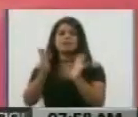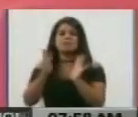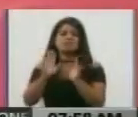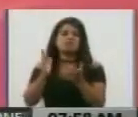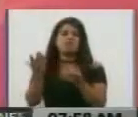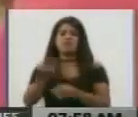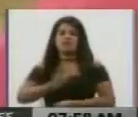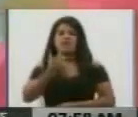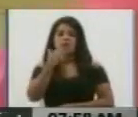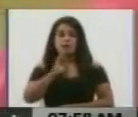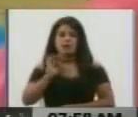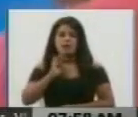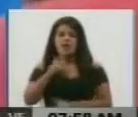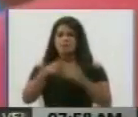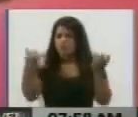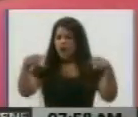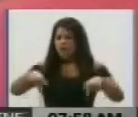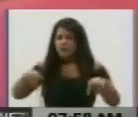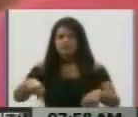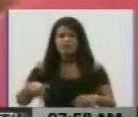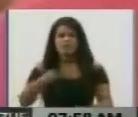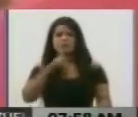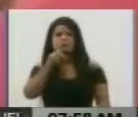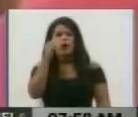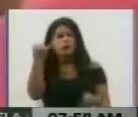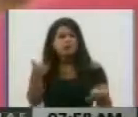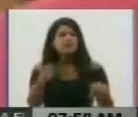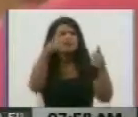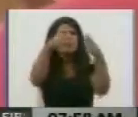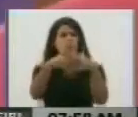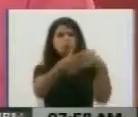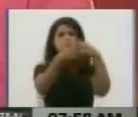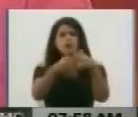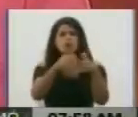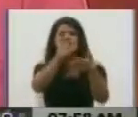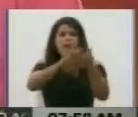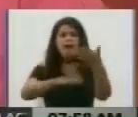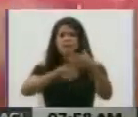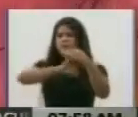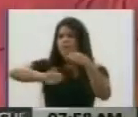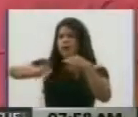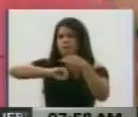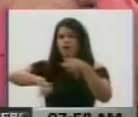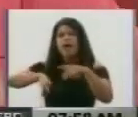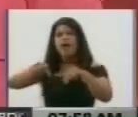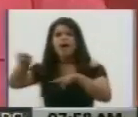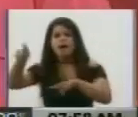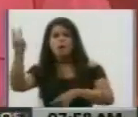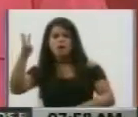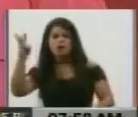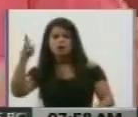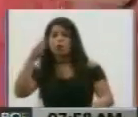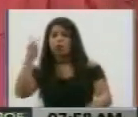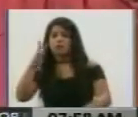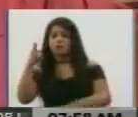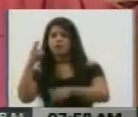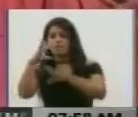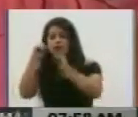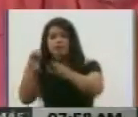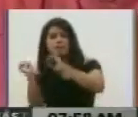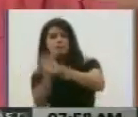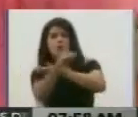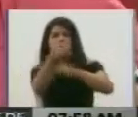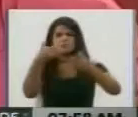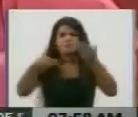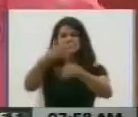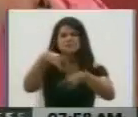estarán diciendo en este instante? ¿Cuáles serán los cables que están enviándose desde aquí, de la embajada de los Estados Unidos hacia Washington, frente a